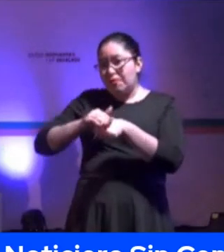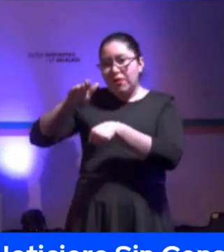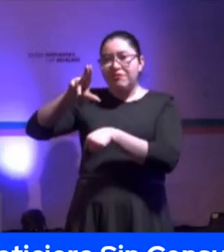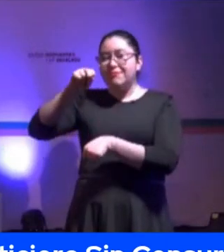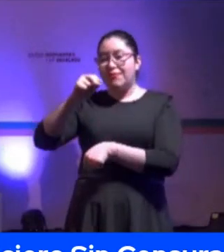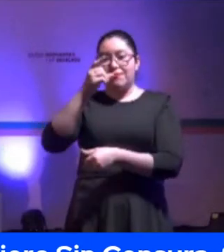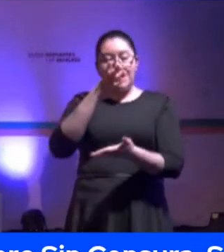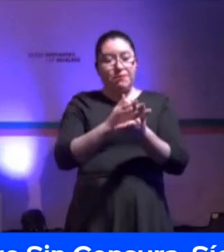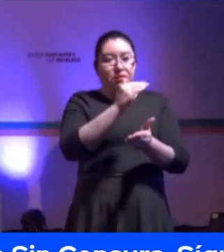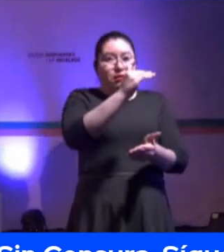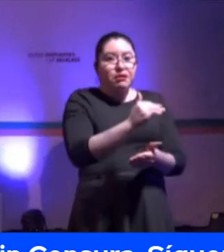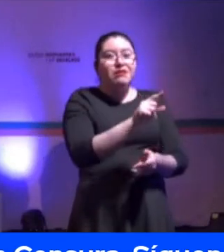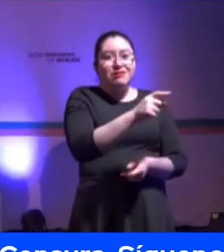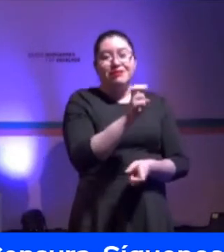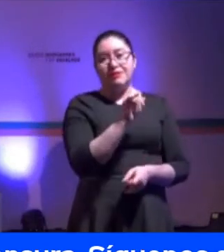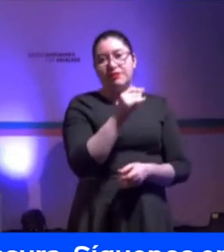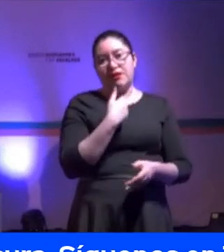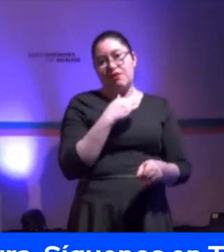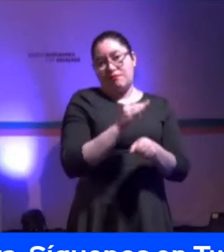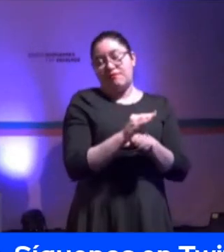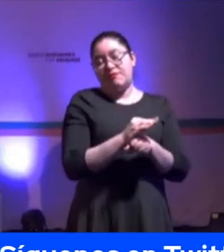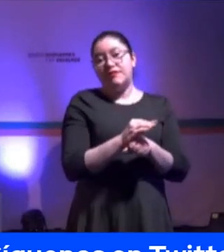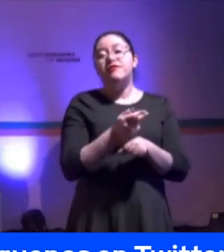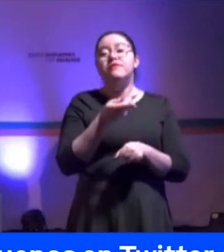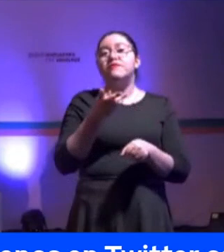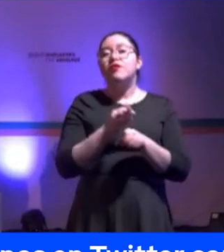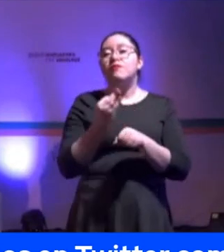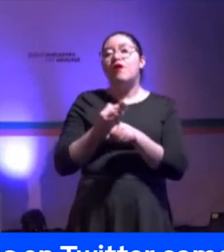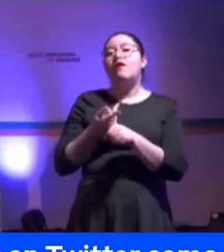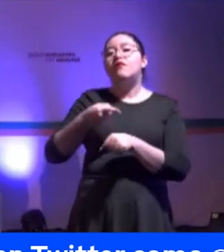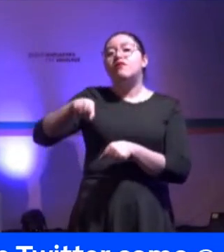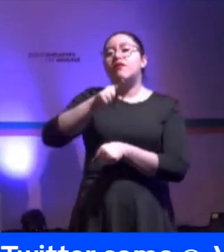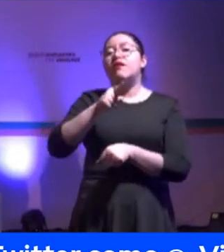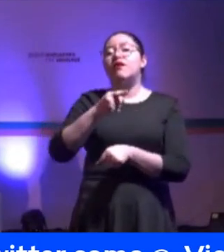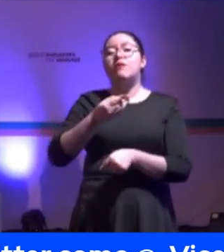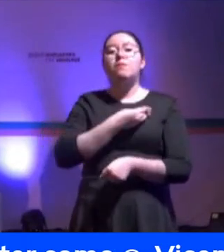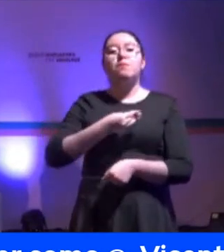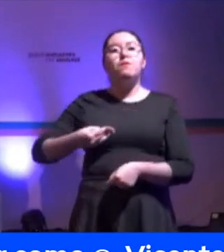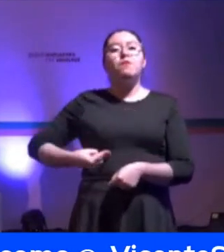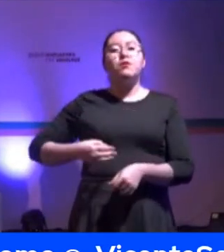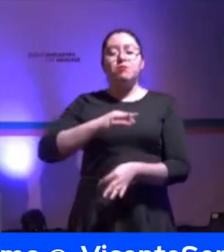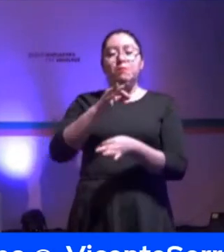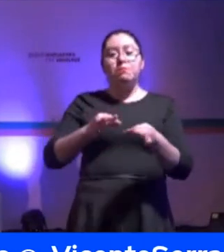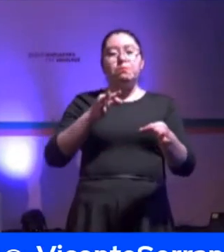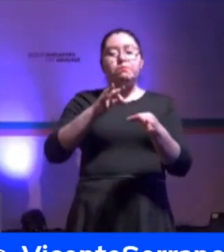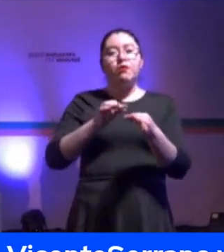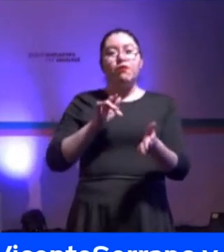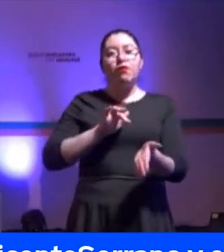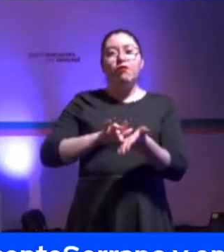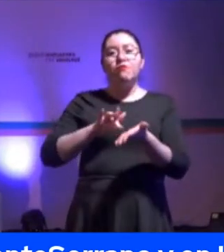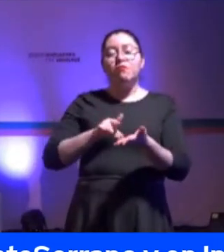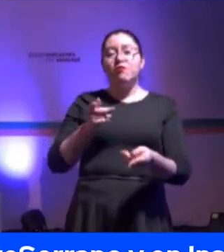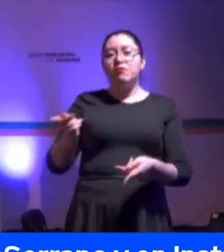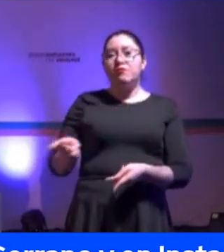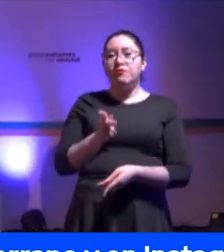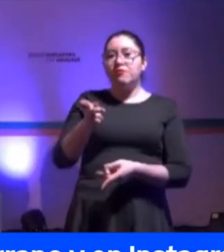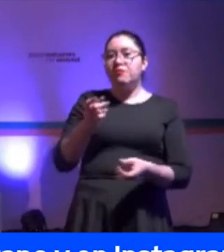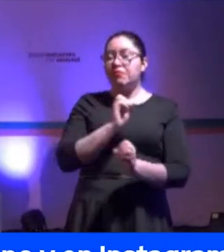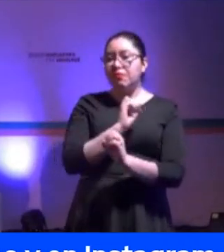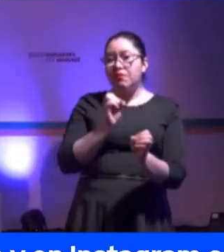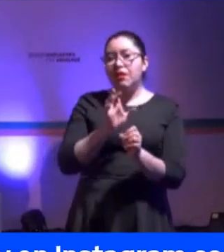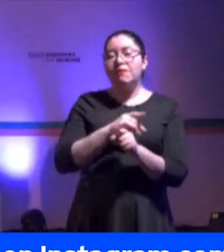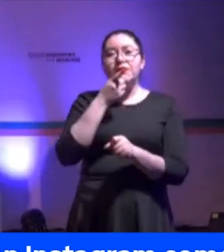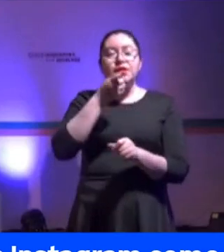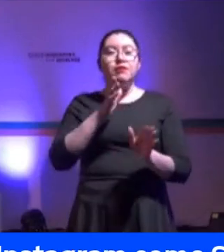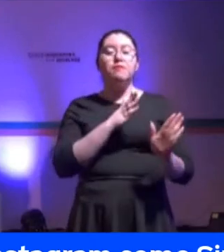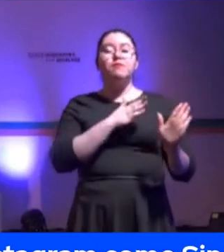solapar si algo está mal en un municipio a estos que no están cumpliéndole al pueblo con la promesa de no